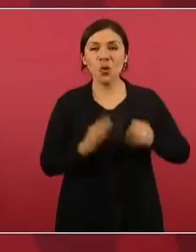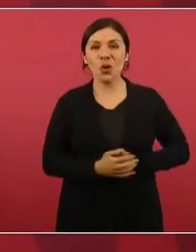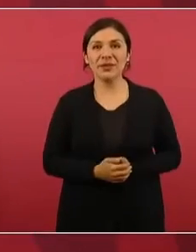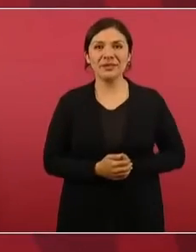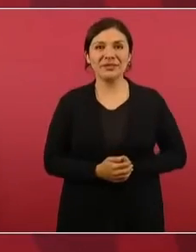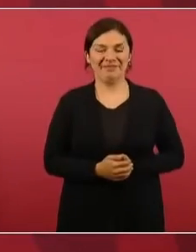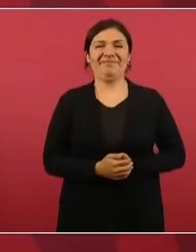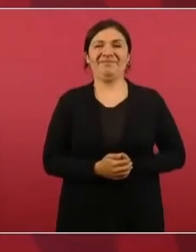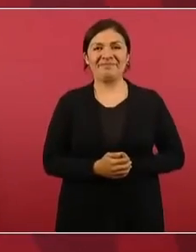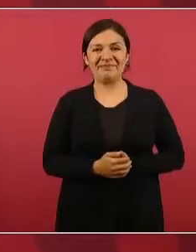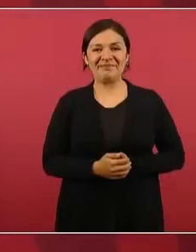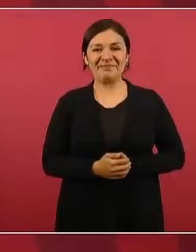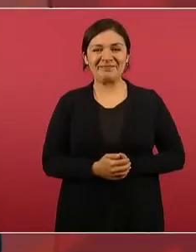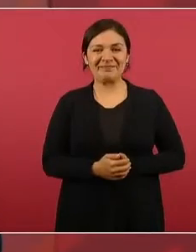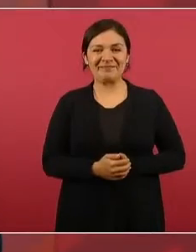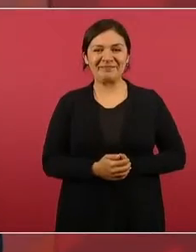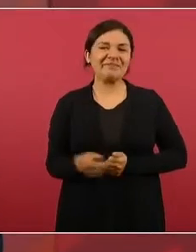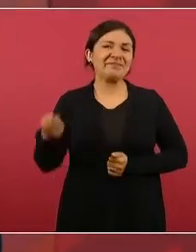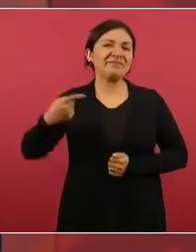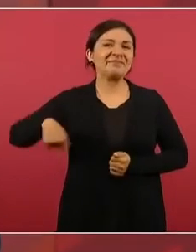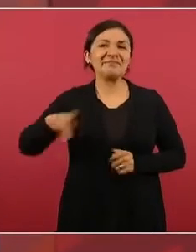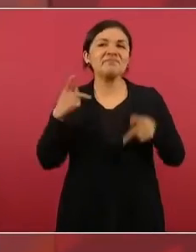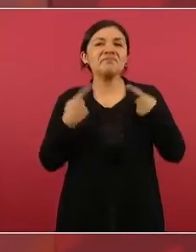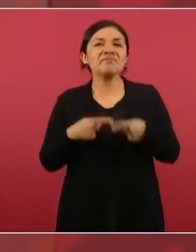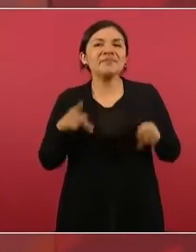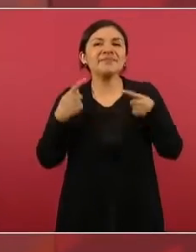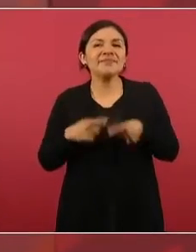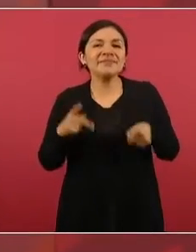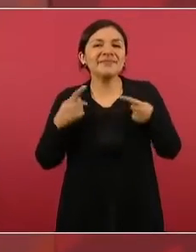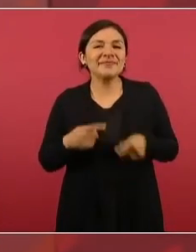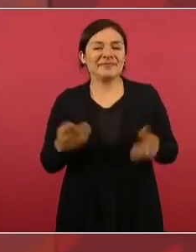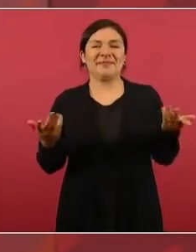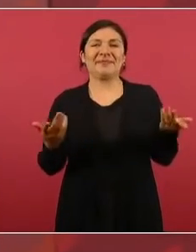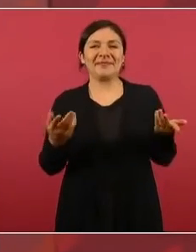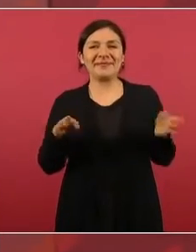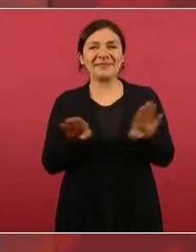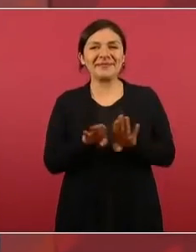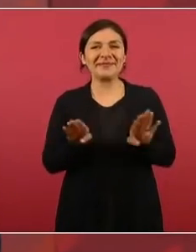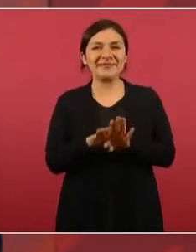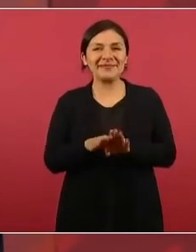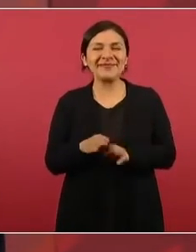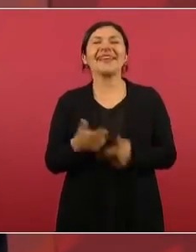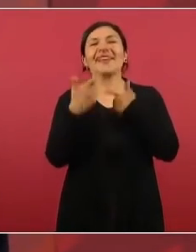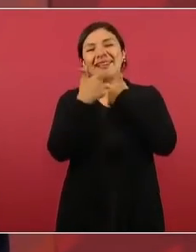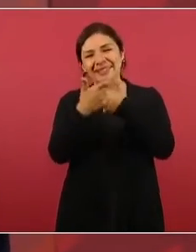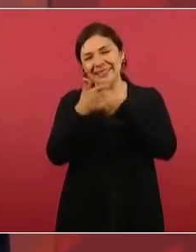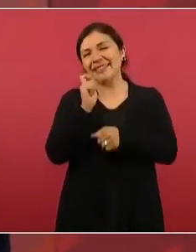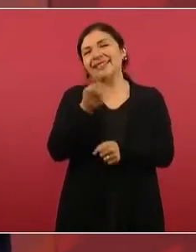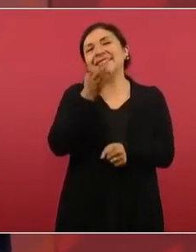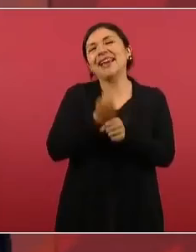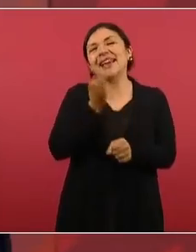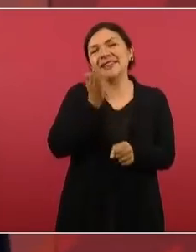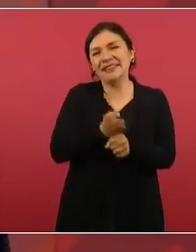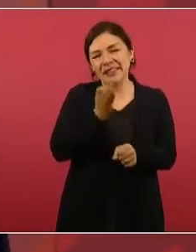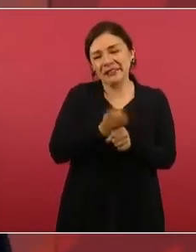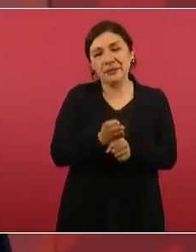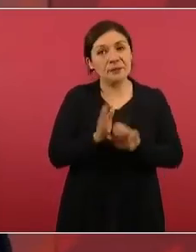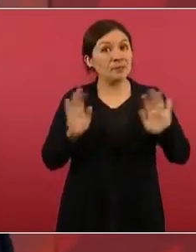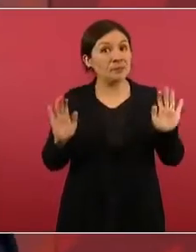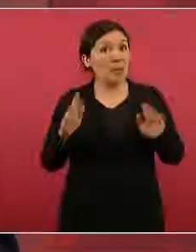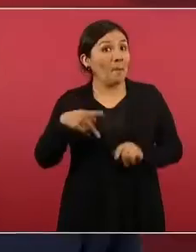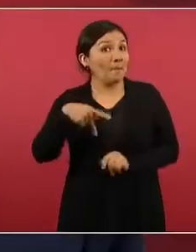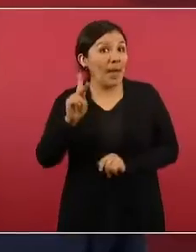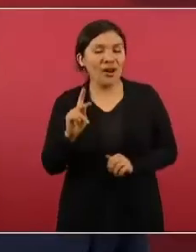Ya la gente pues ya se rió, y pero